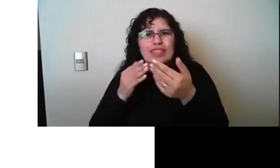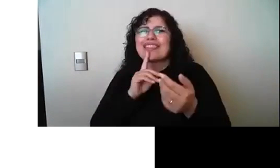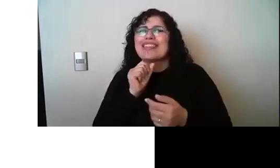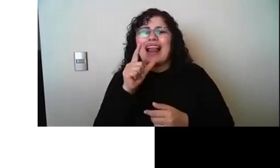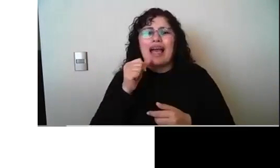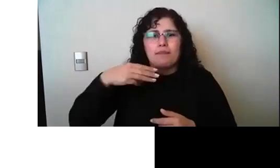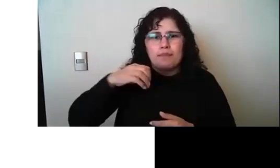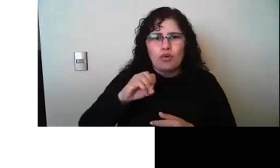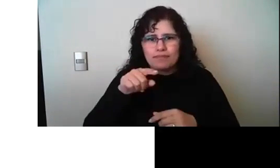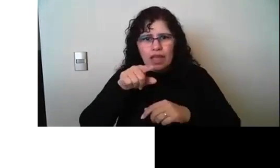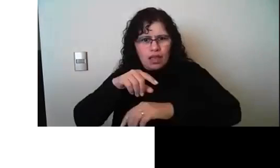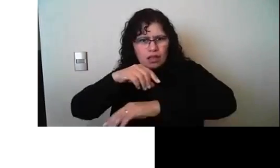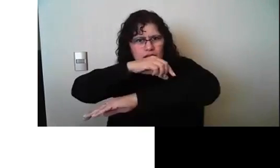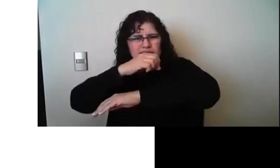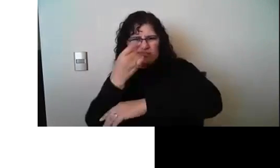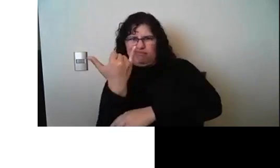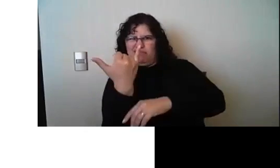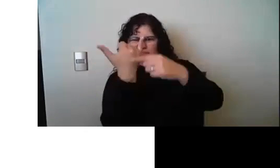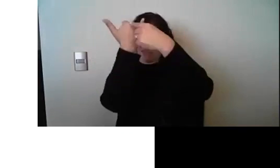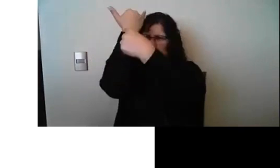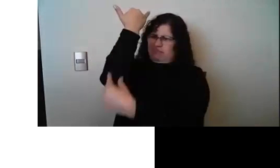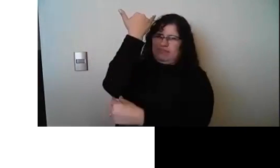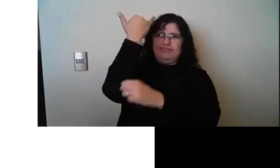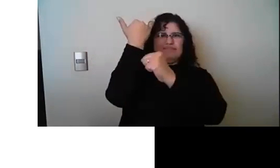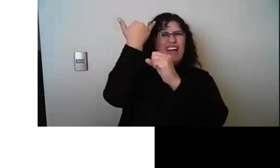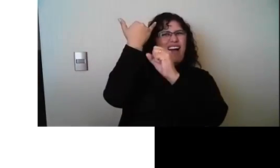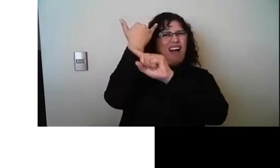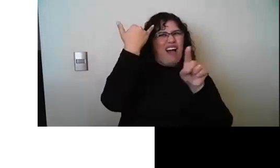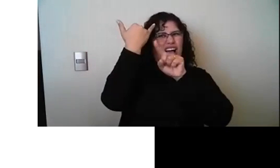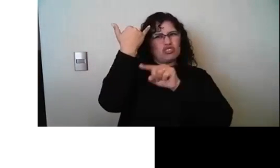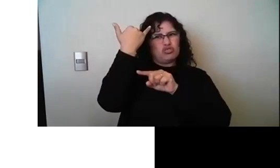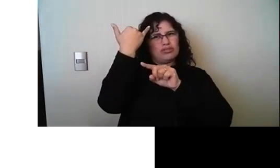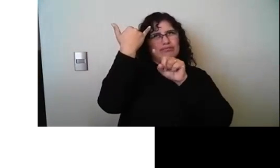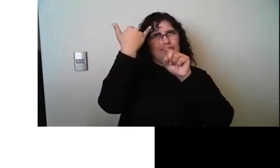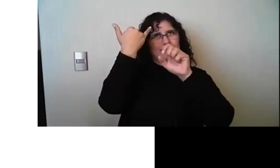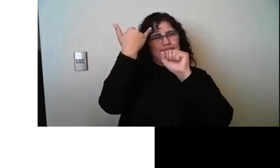los axones en forma Y que separan la región anterior, la lateral,